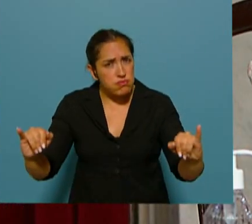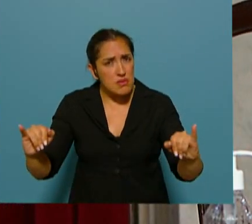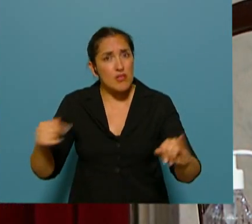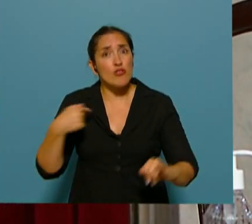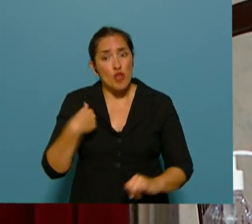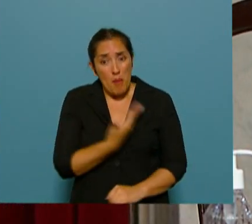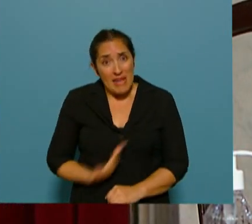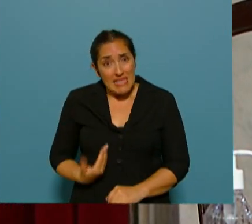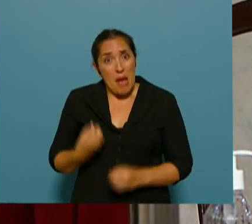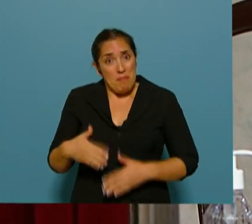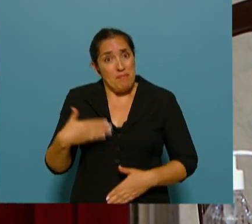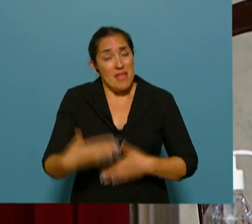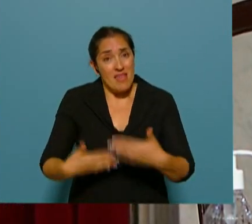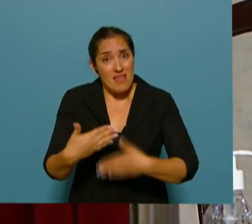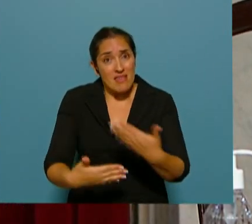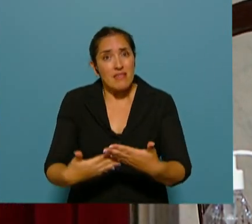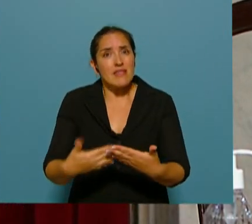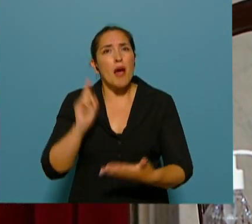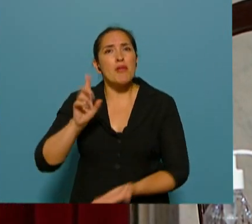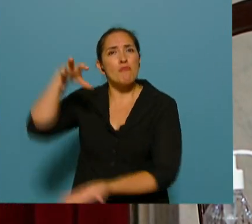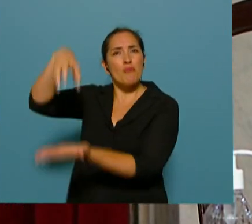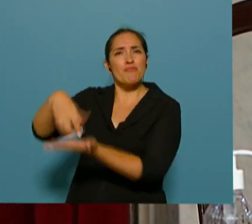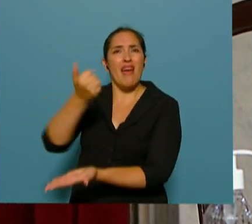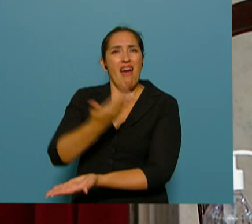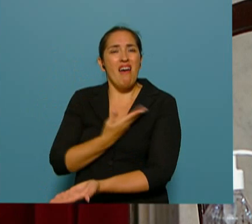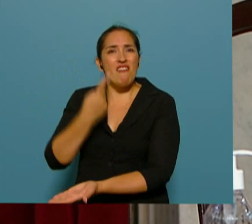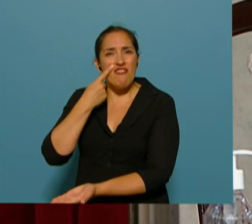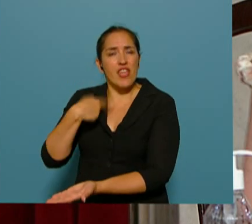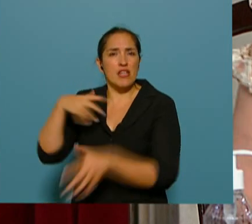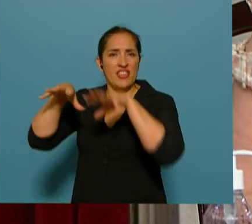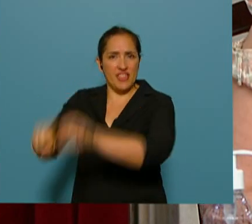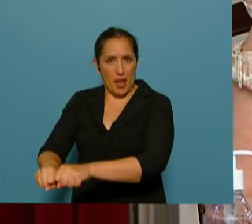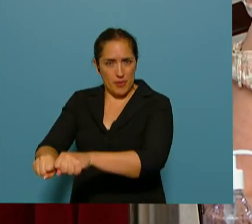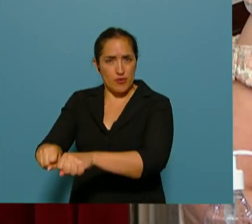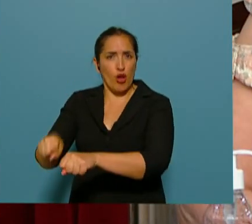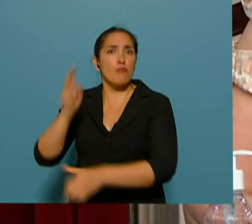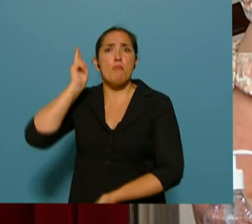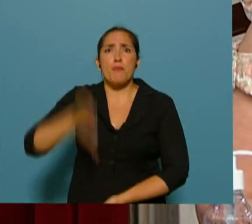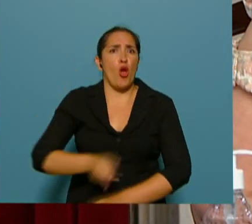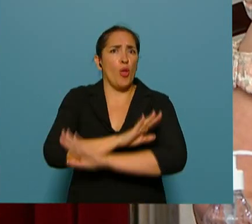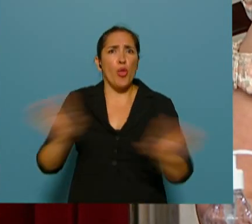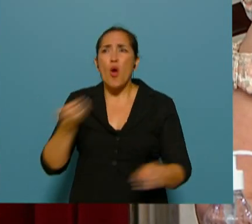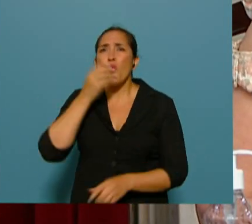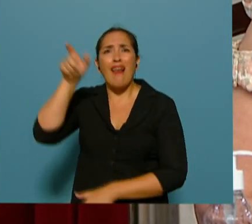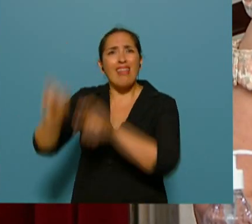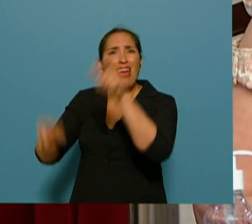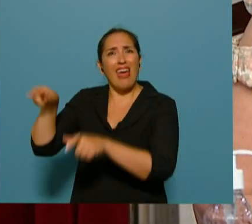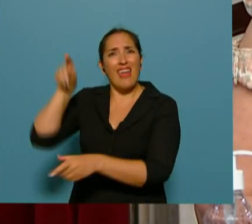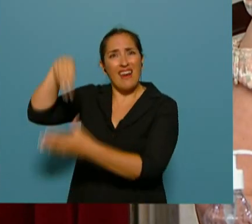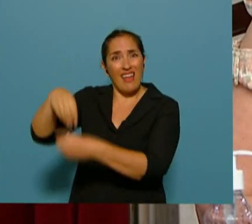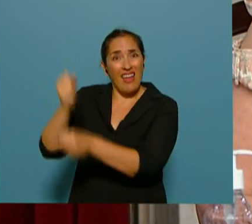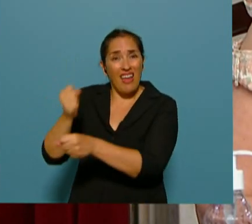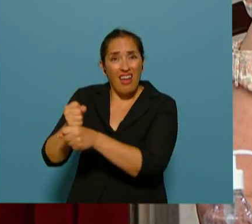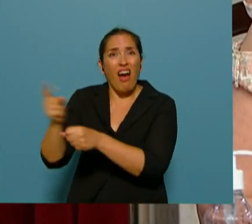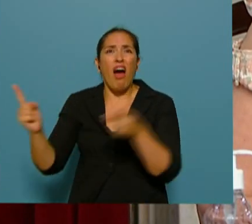Empecé mi presidencia interviniendo la Agencia Federal de Inteligencia y prohibiendo que cualquier agente del organismo